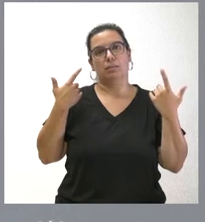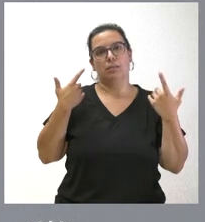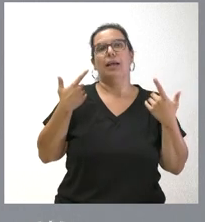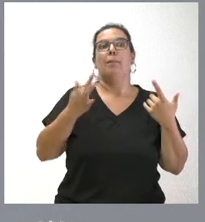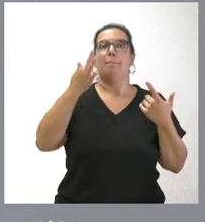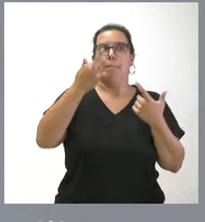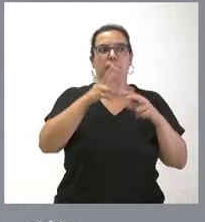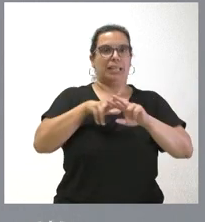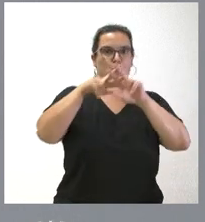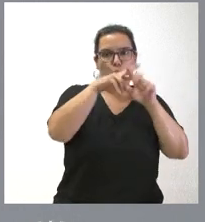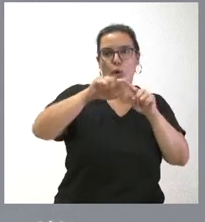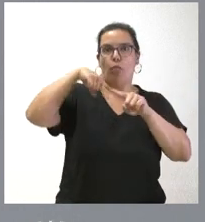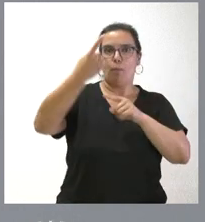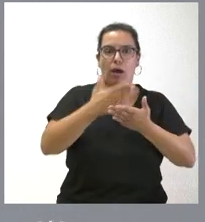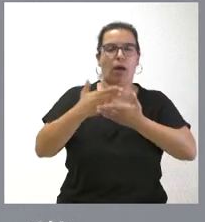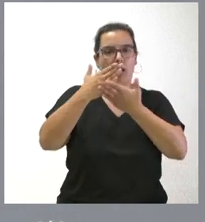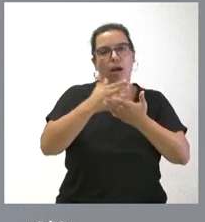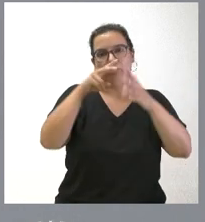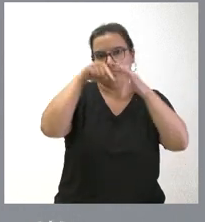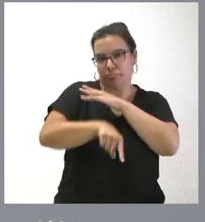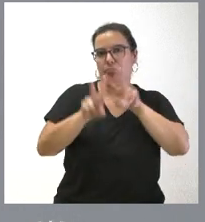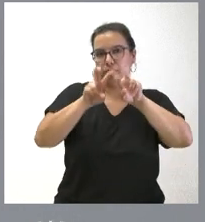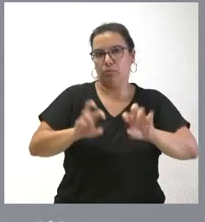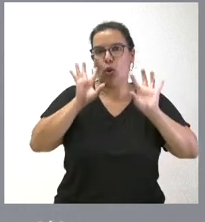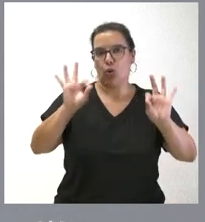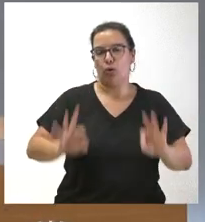o análisis posteriores que pudieran corresponder